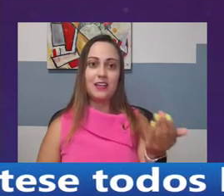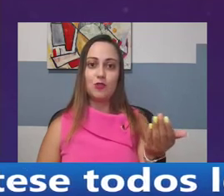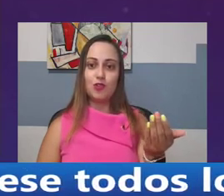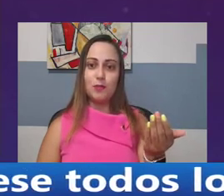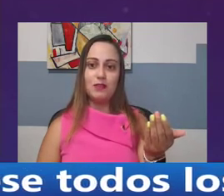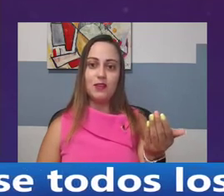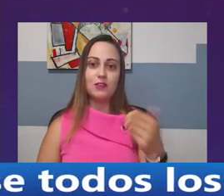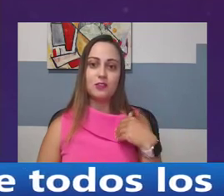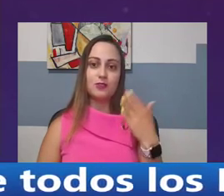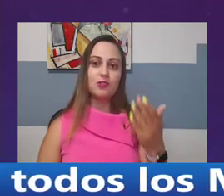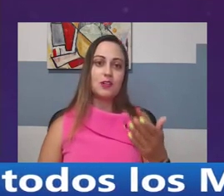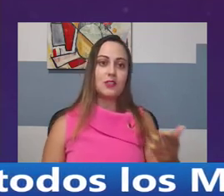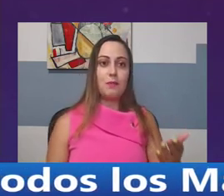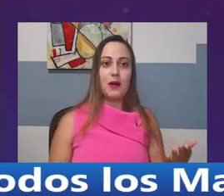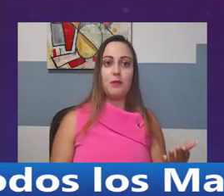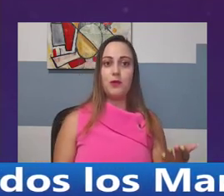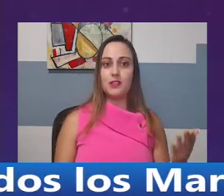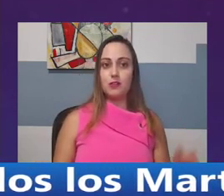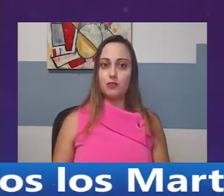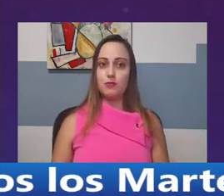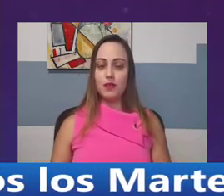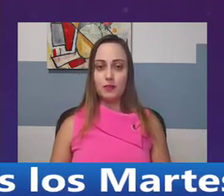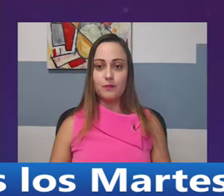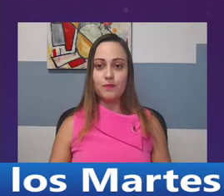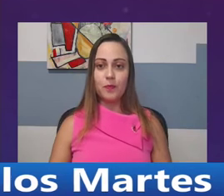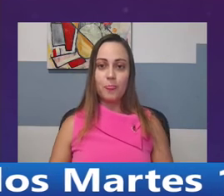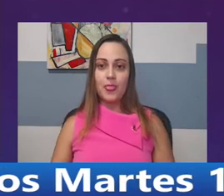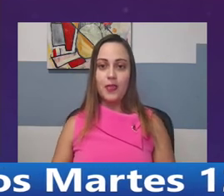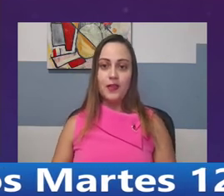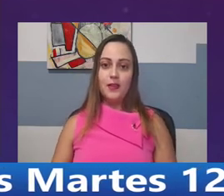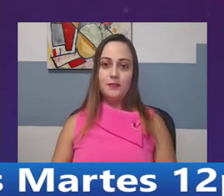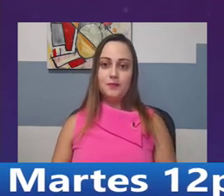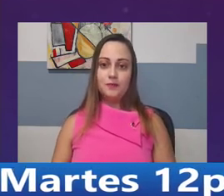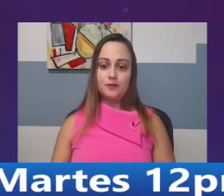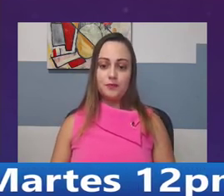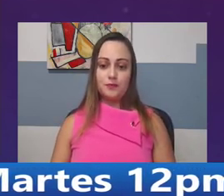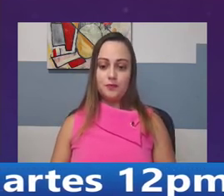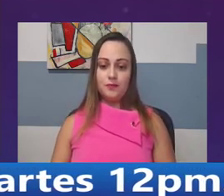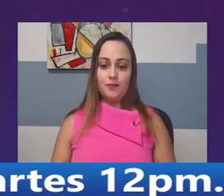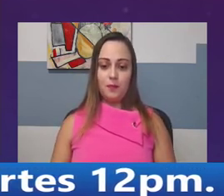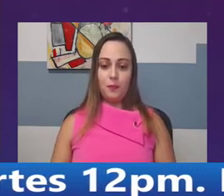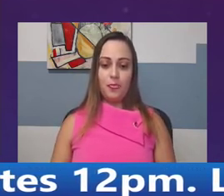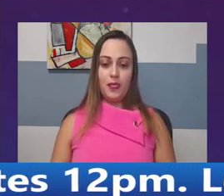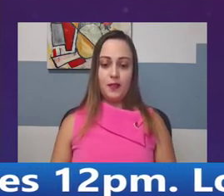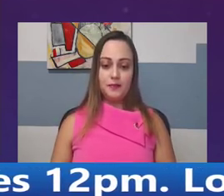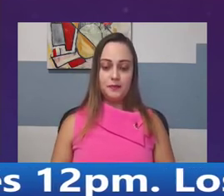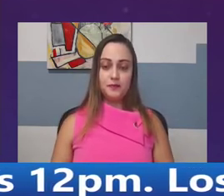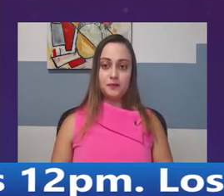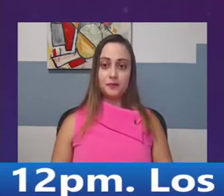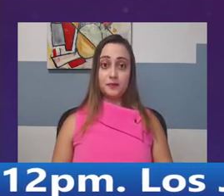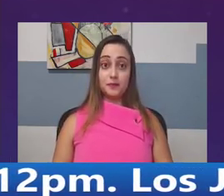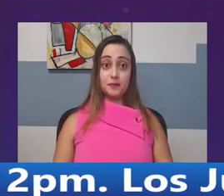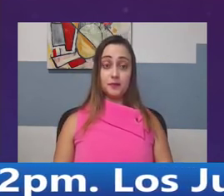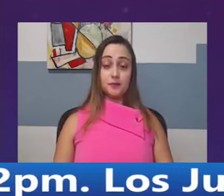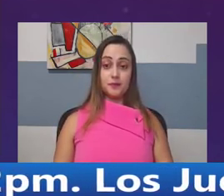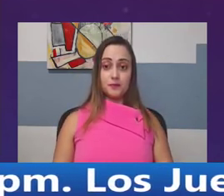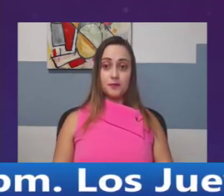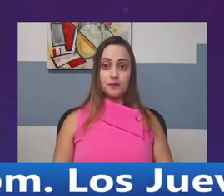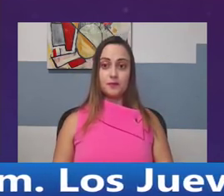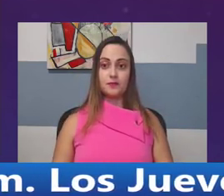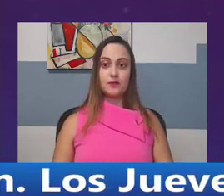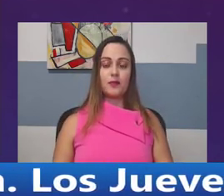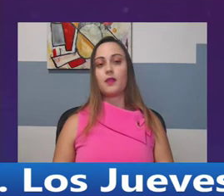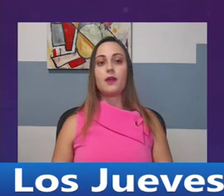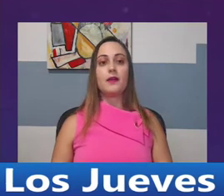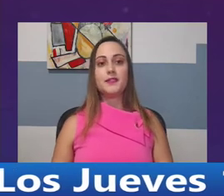enseñar gratuitamente, entonces tú tienes que pagar por ese conocimiento. Pero definitivamente eso fue una de las desventajas que le vi a Real Estate porque